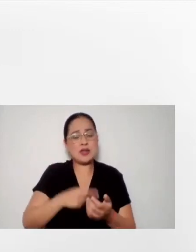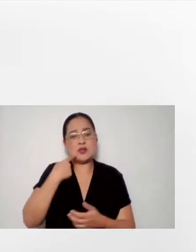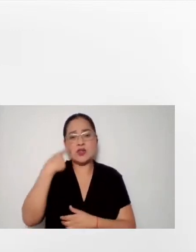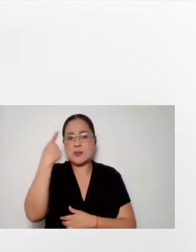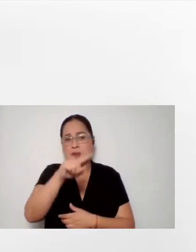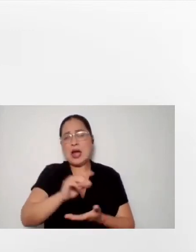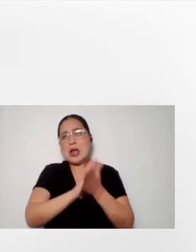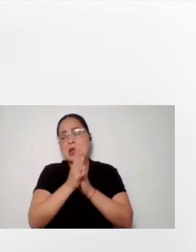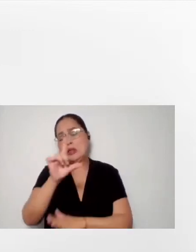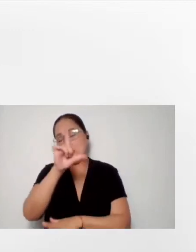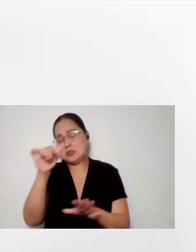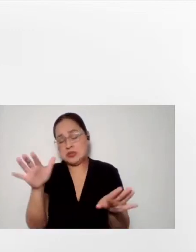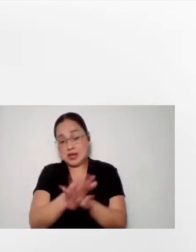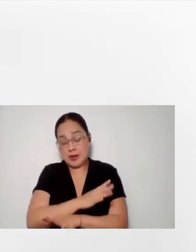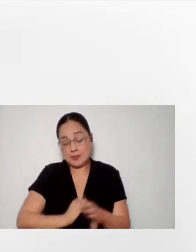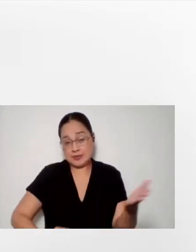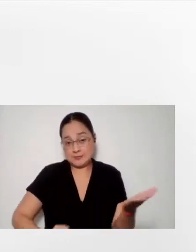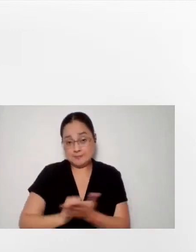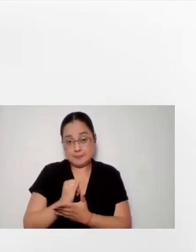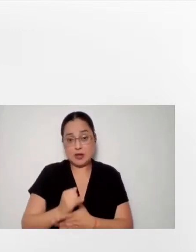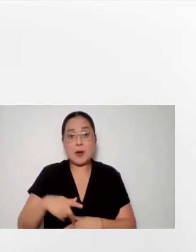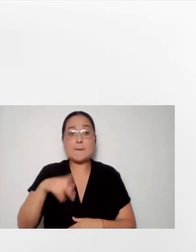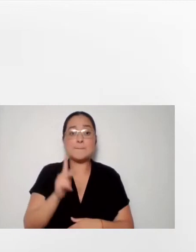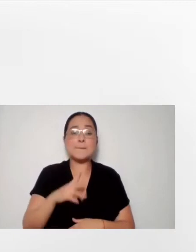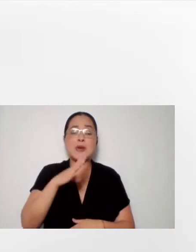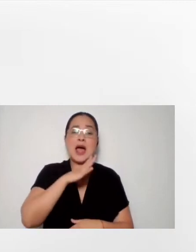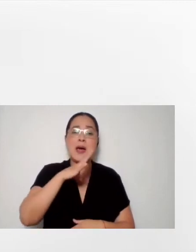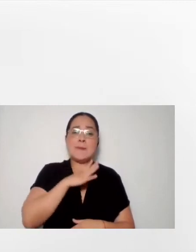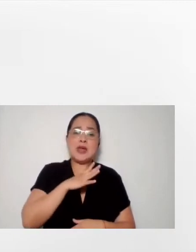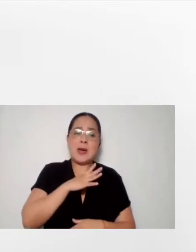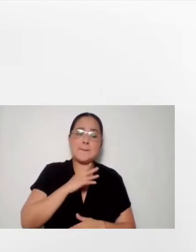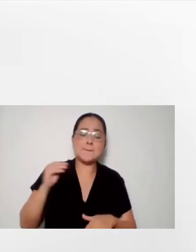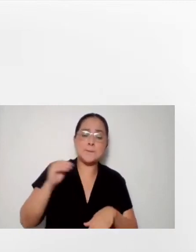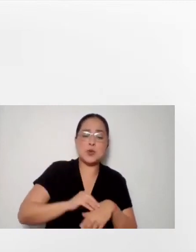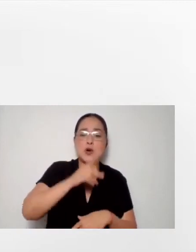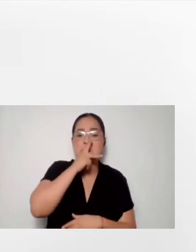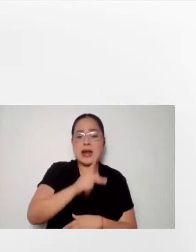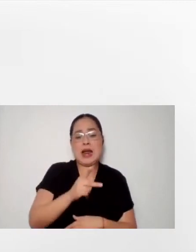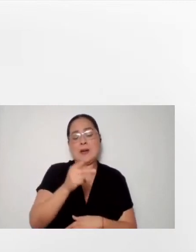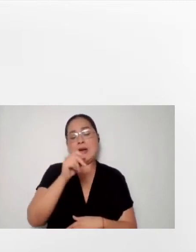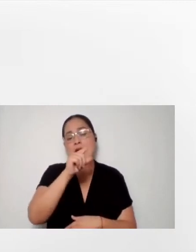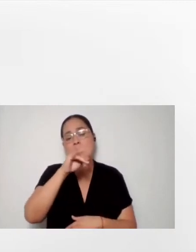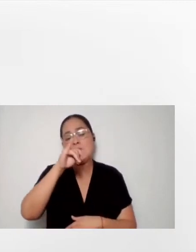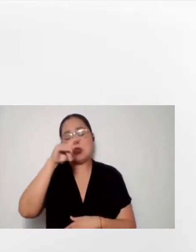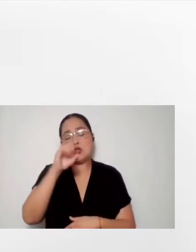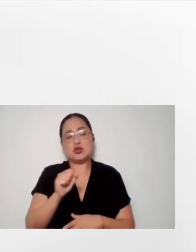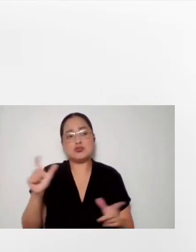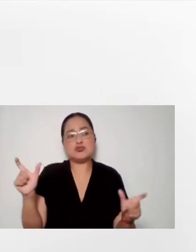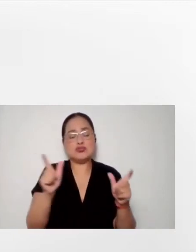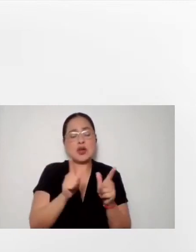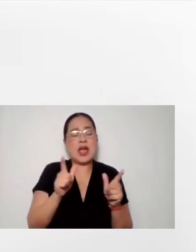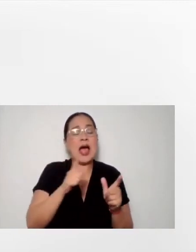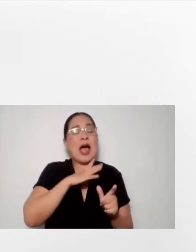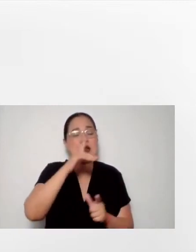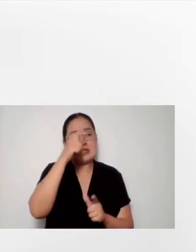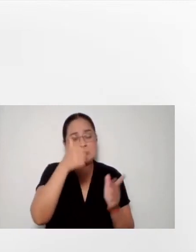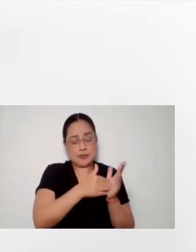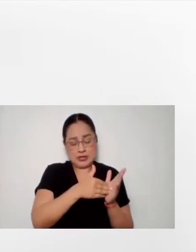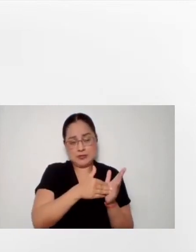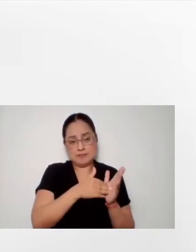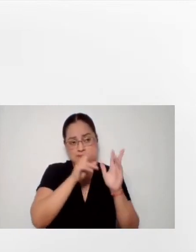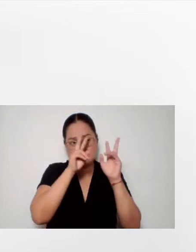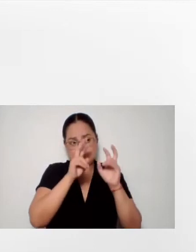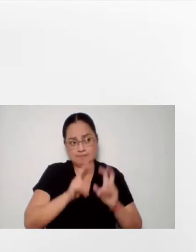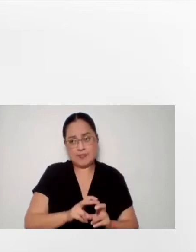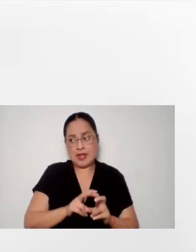etc. Entonces más o menos nos aparecieron unos 7,000 asuntos y de ahí fuimos depurando aquellos en los que la Corte